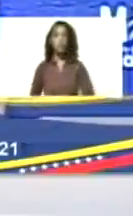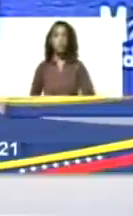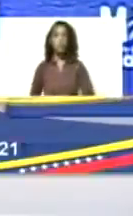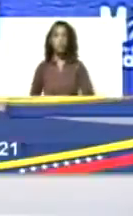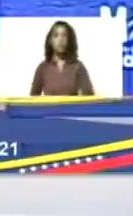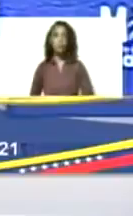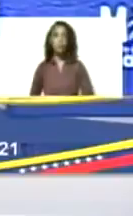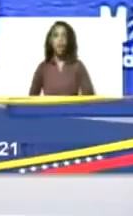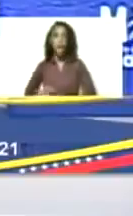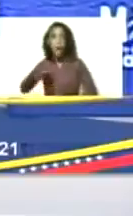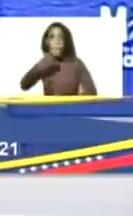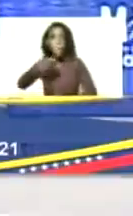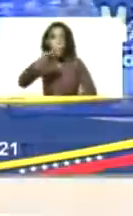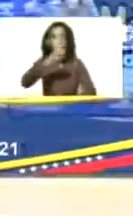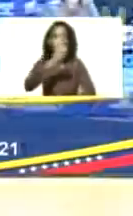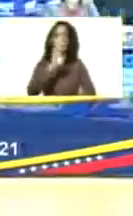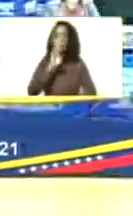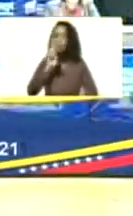para buscar respuestas,